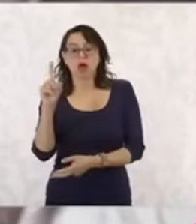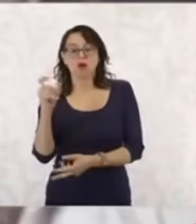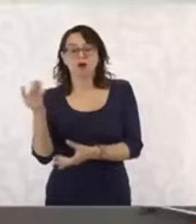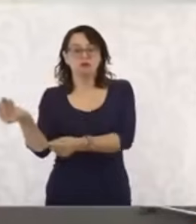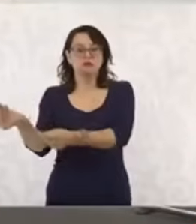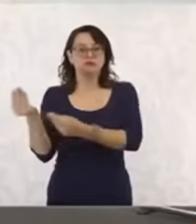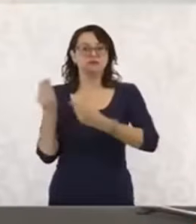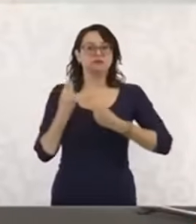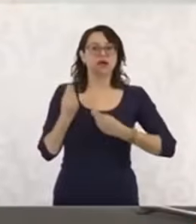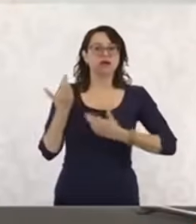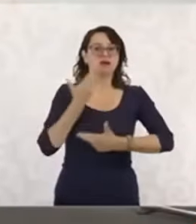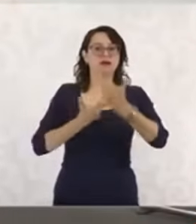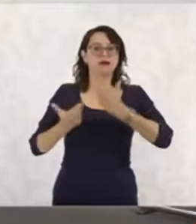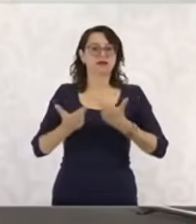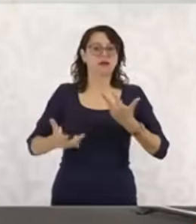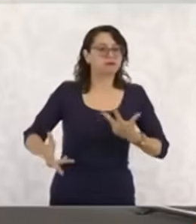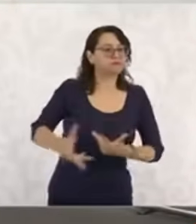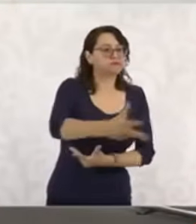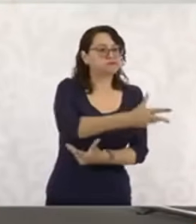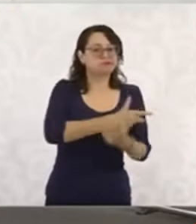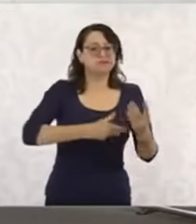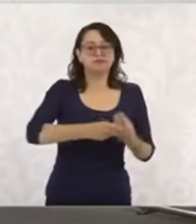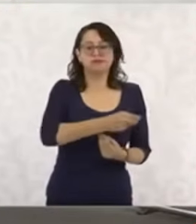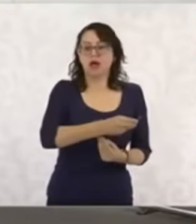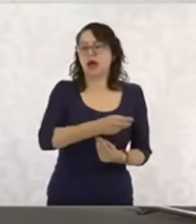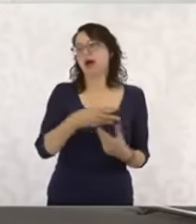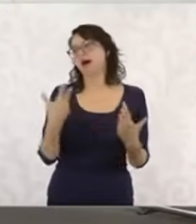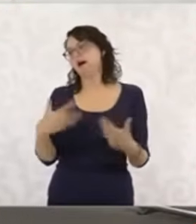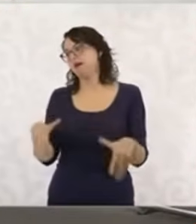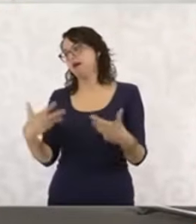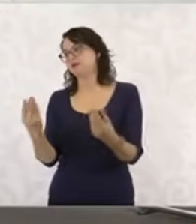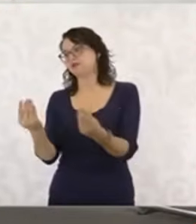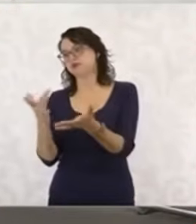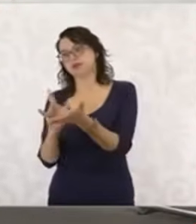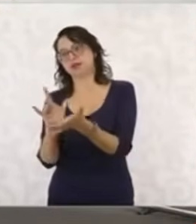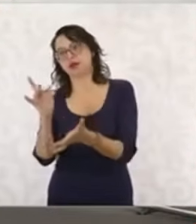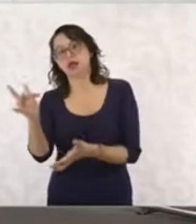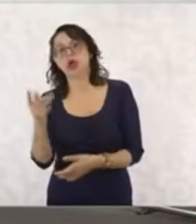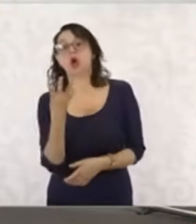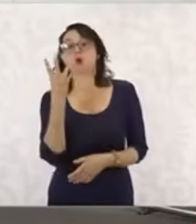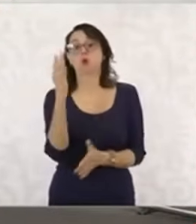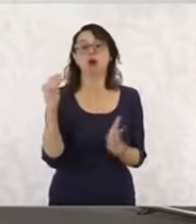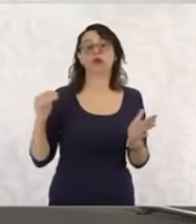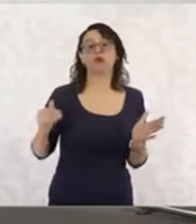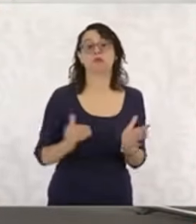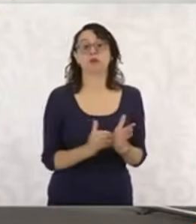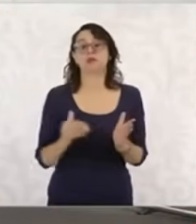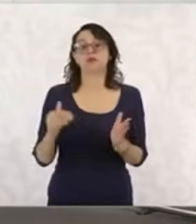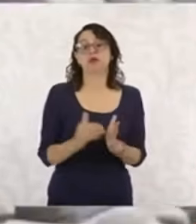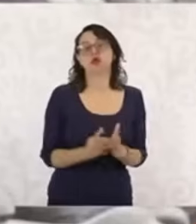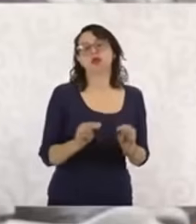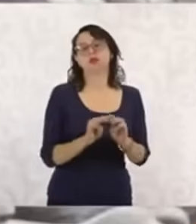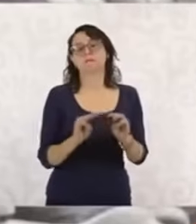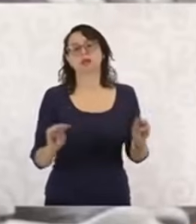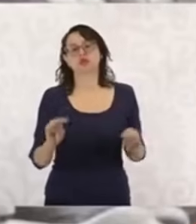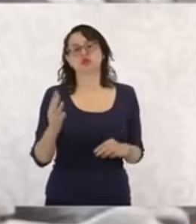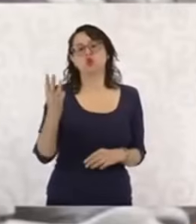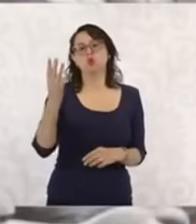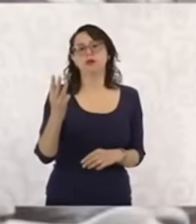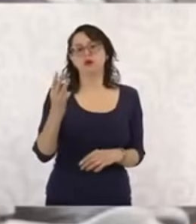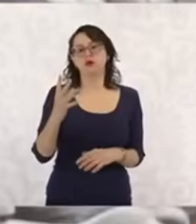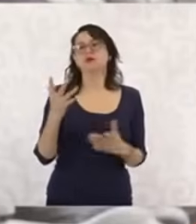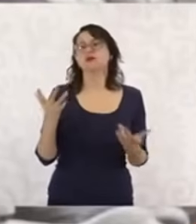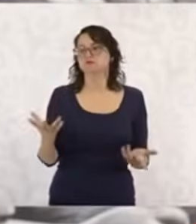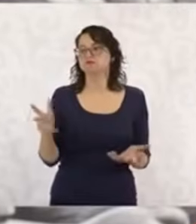estas acciones hemos logrado desprivatizar más de 4,000 millones de metros cúbicos. Esto es equivalente